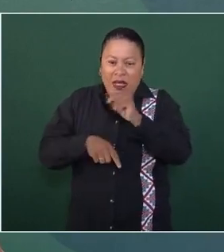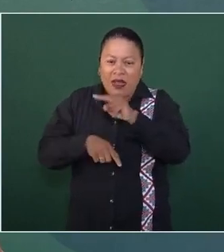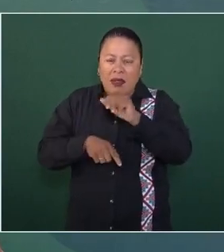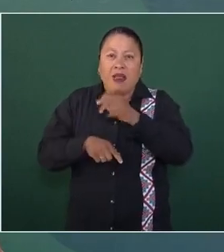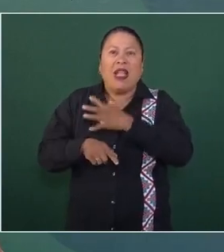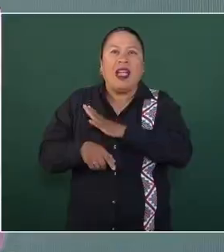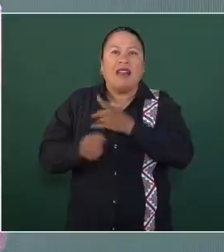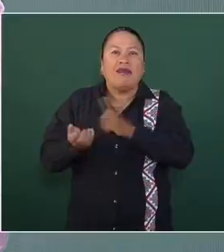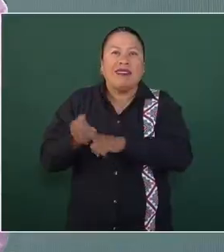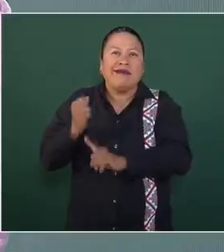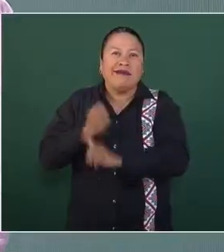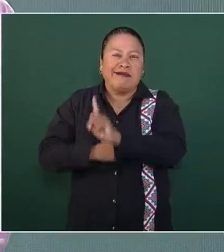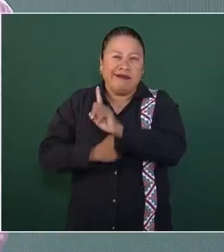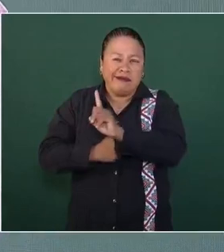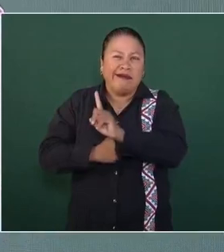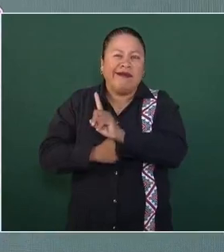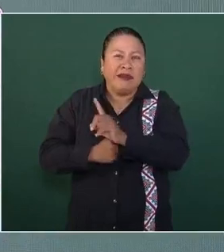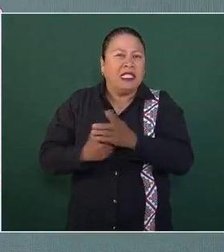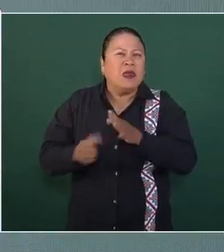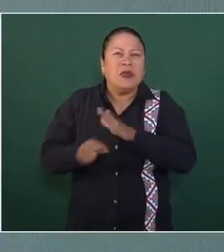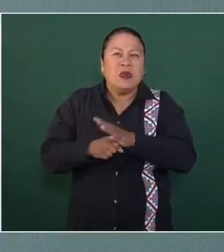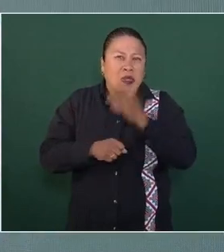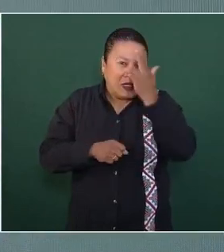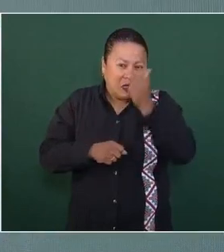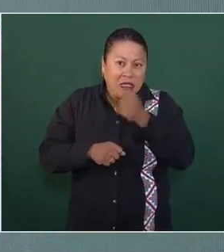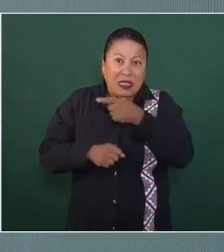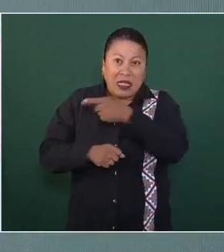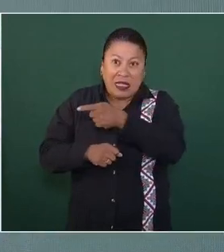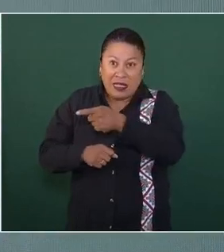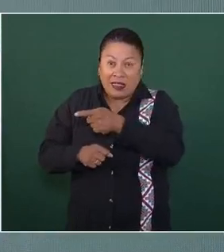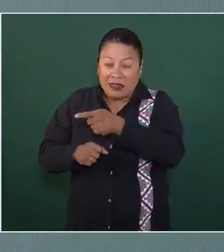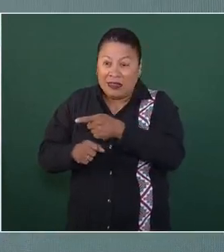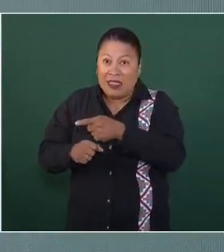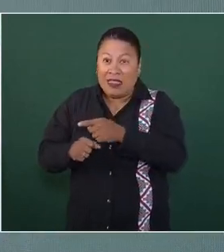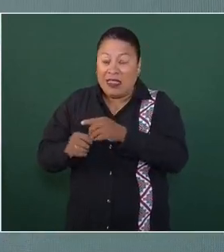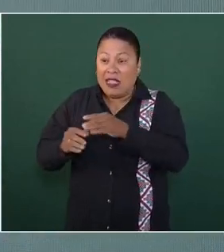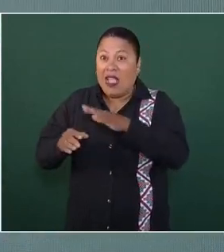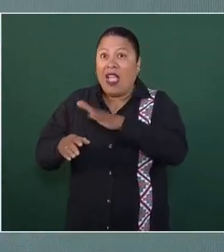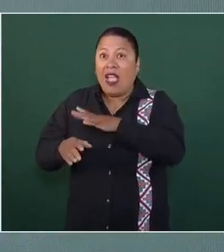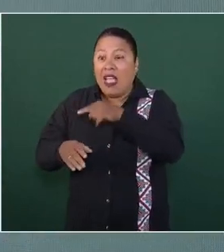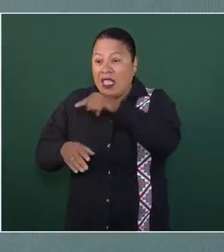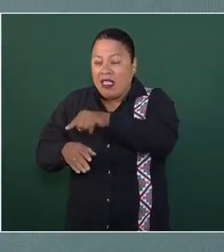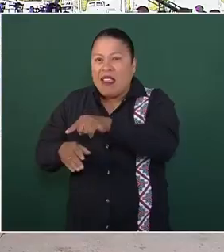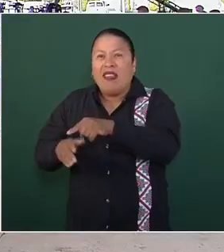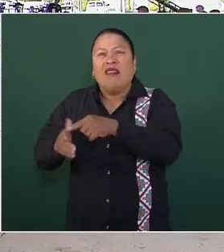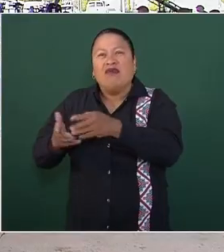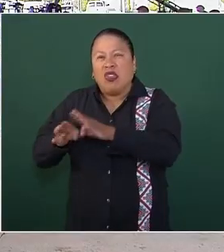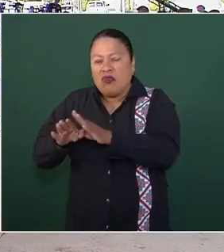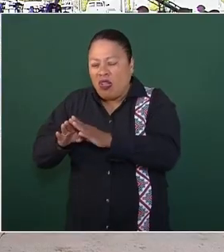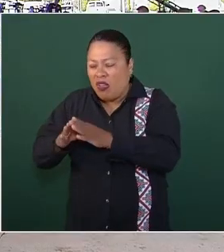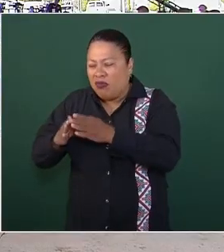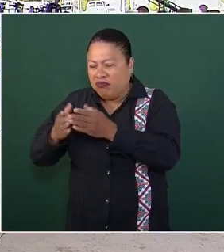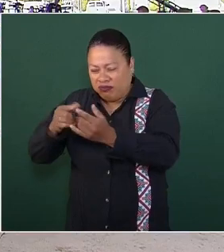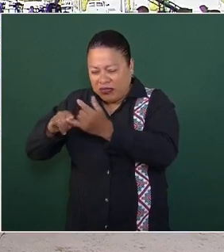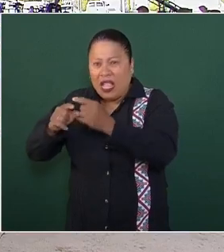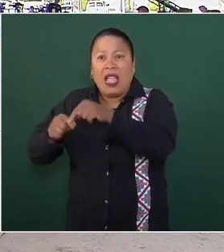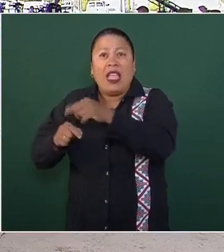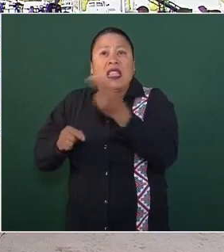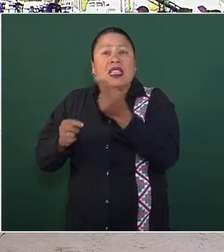problema porque el canal depende de agua y como hay